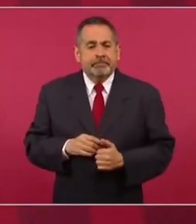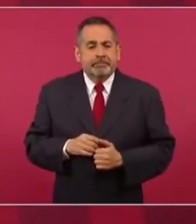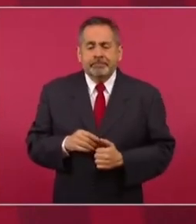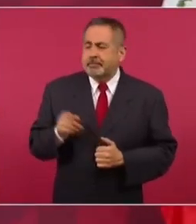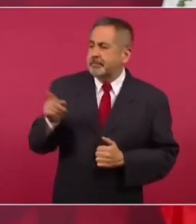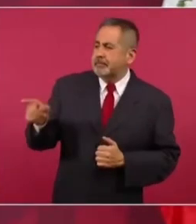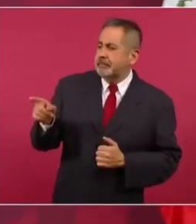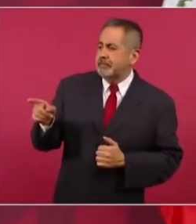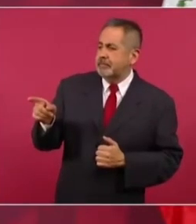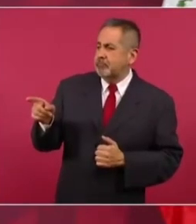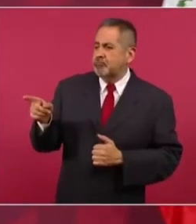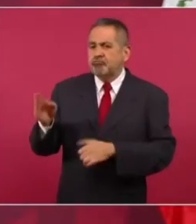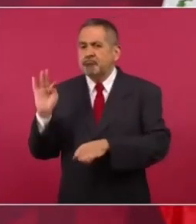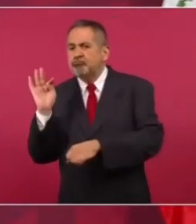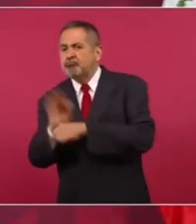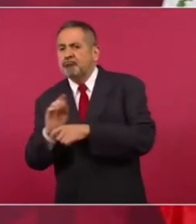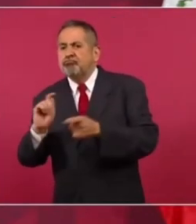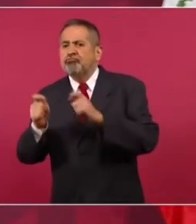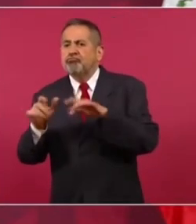en favor de la transformación,